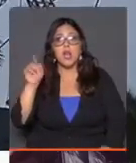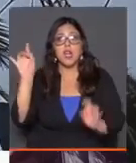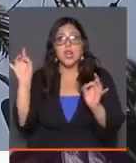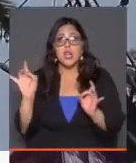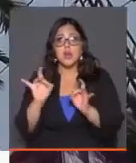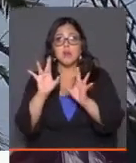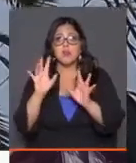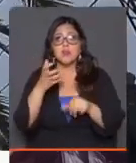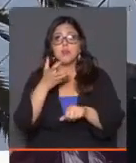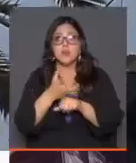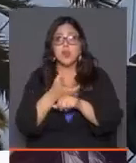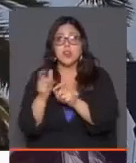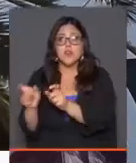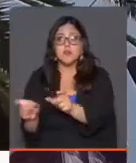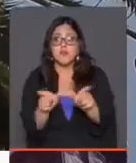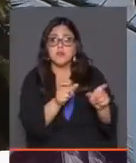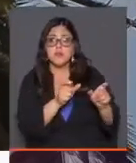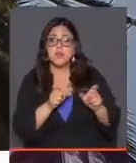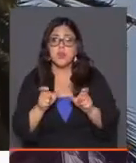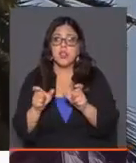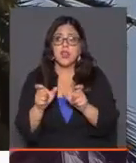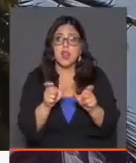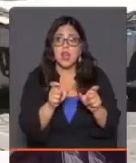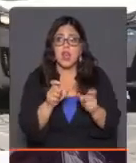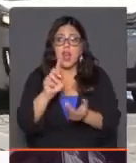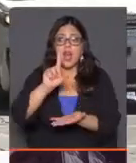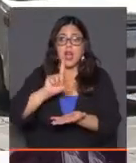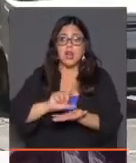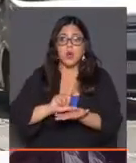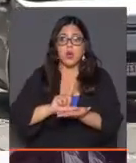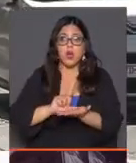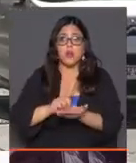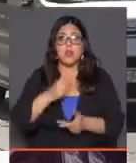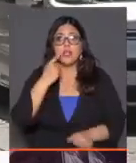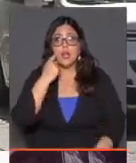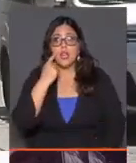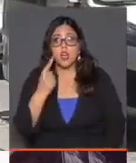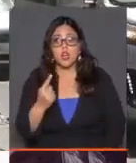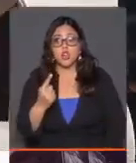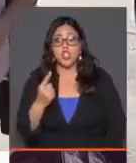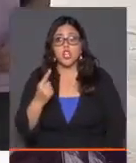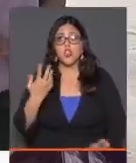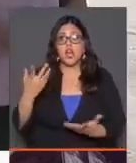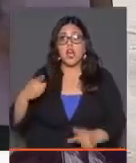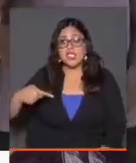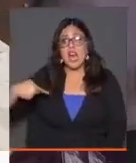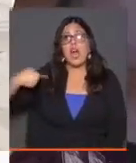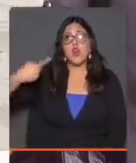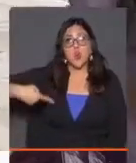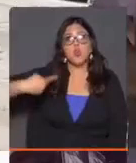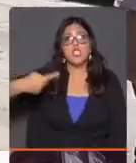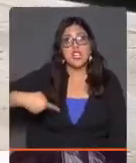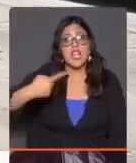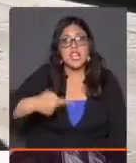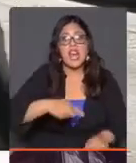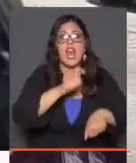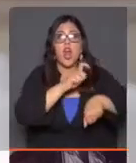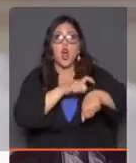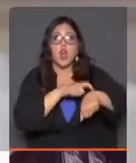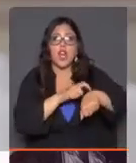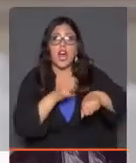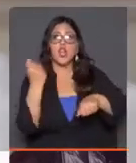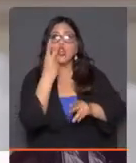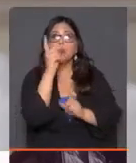cierta vigilancia al lugar, conociendo de una otra forma las rutinas, horarios, incluso la cantidad de personas que